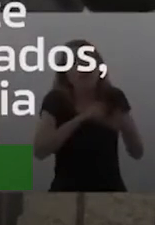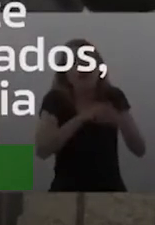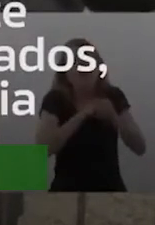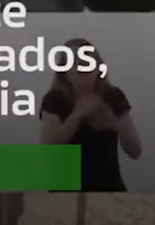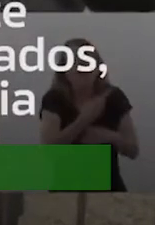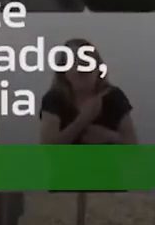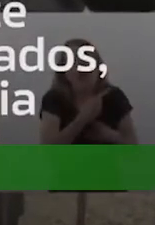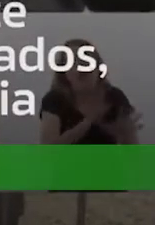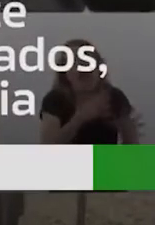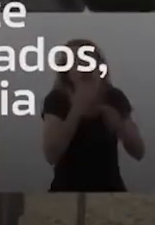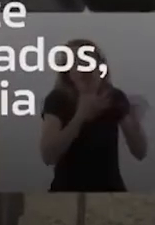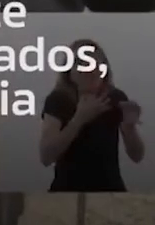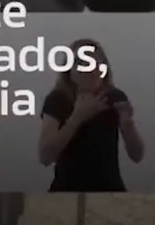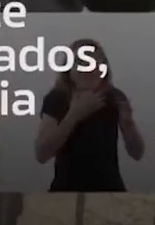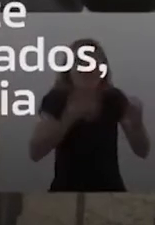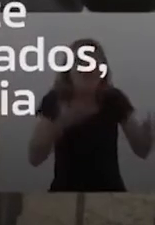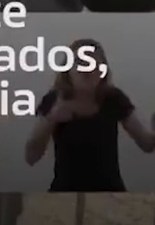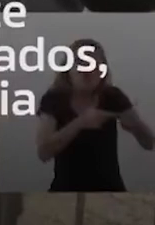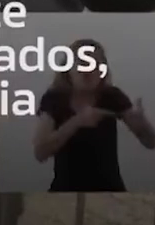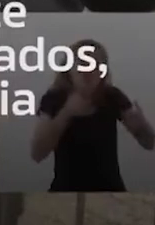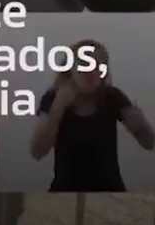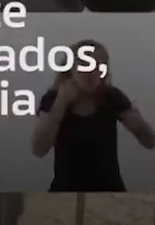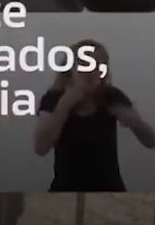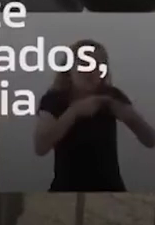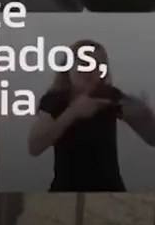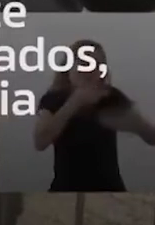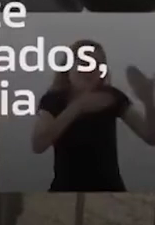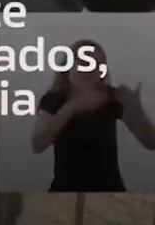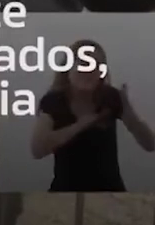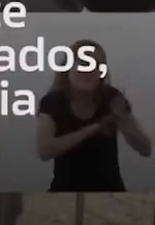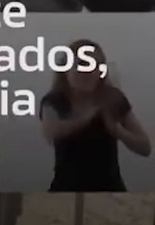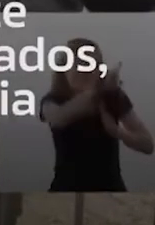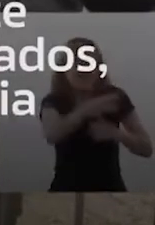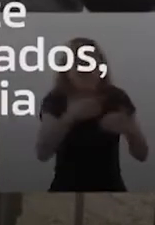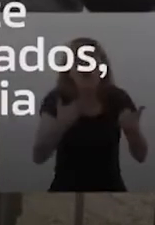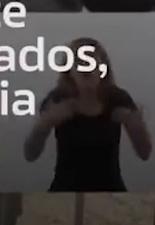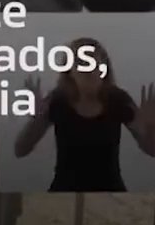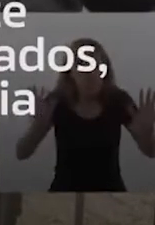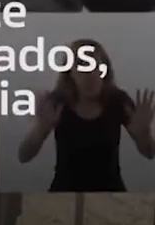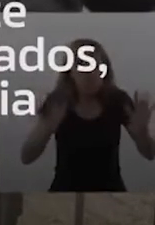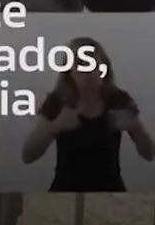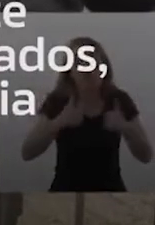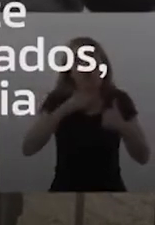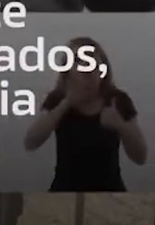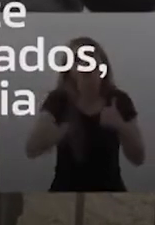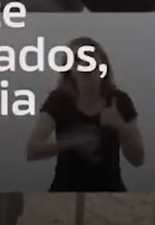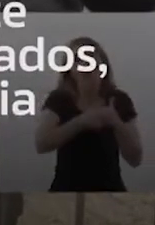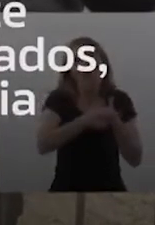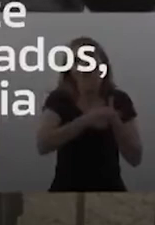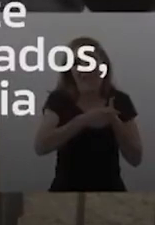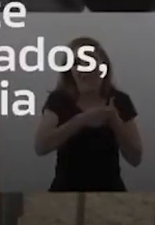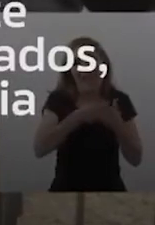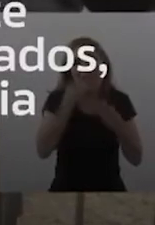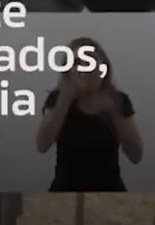internacional desde el círculo académico. Hay 6 Nobel de la Paz que apoyaron a la Argentina en este sentido, también